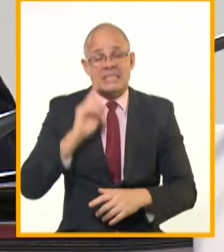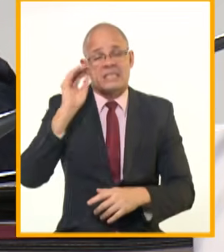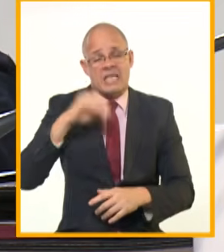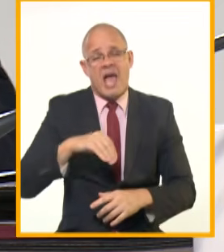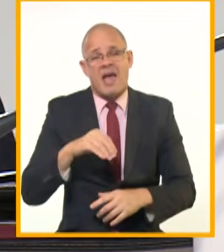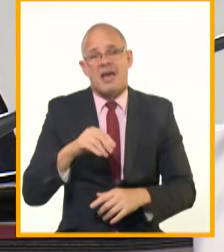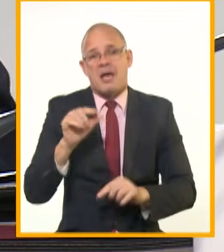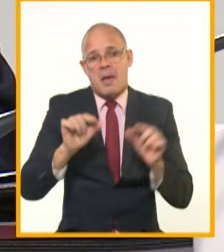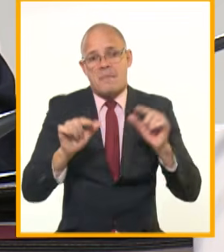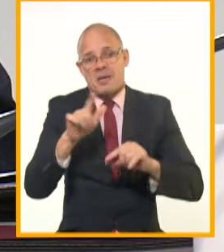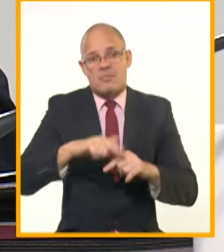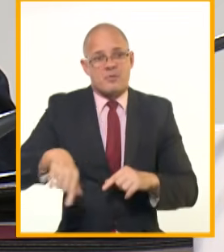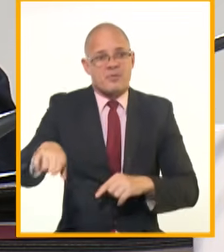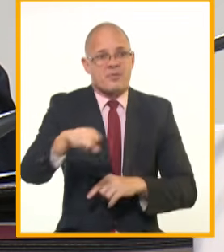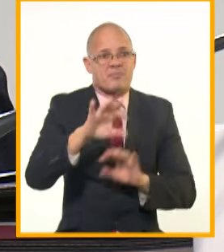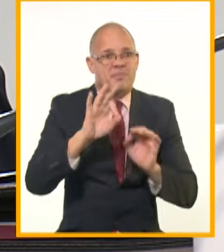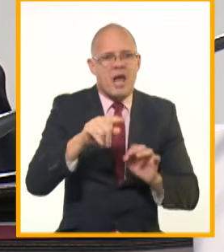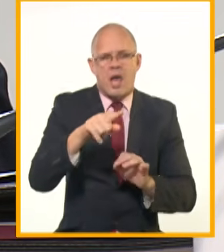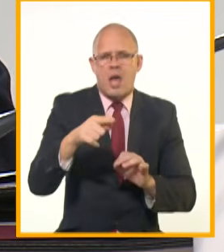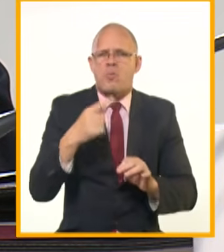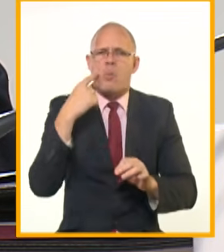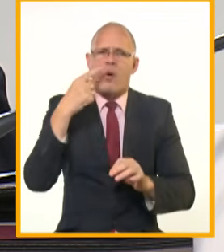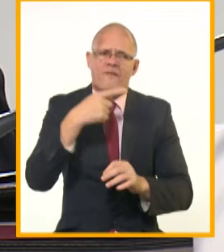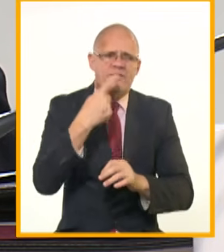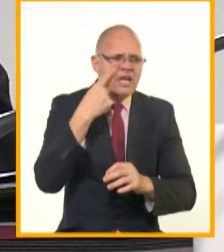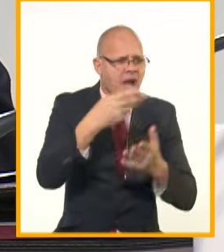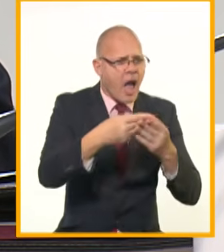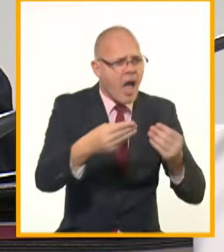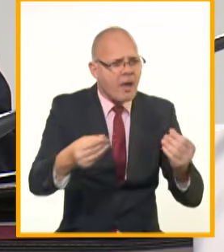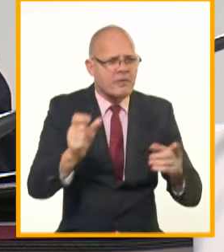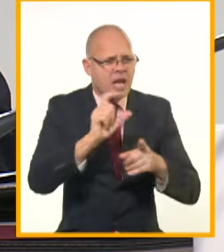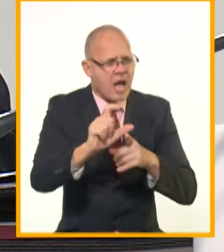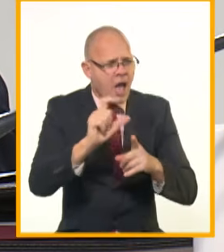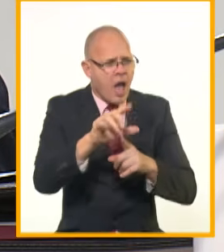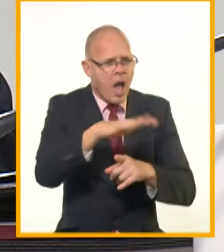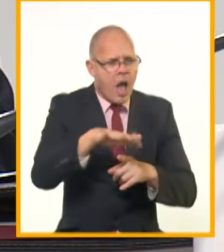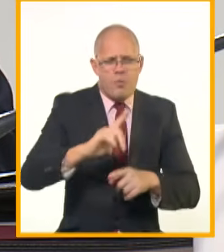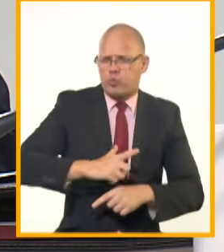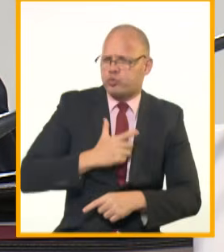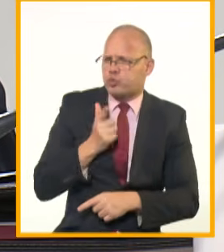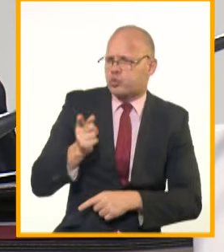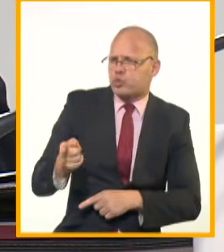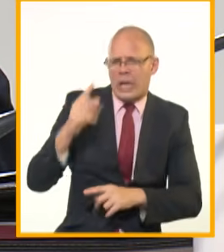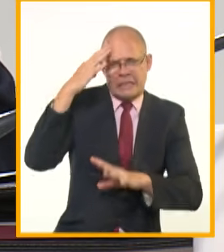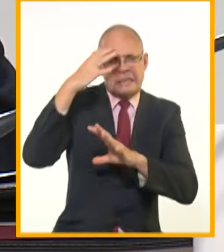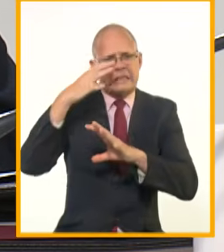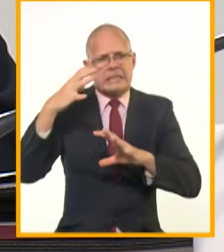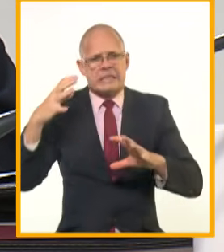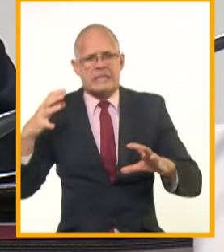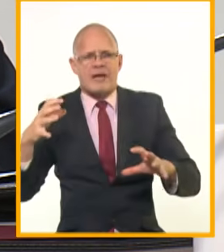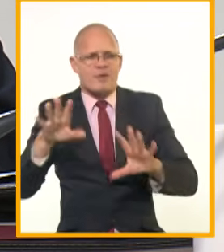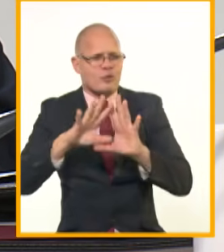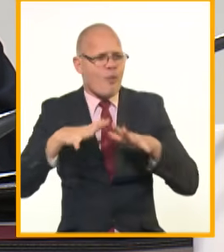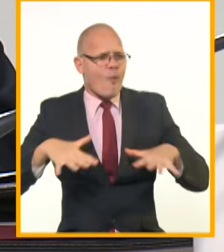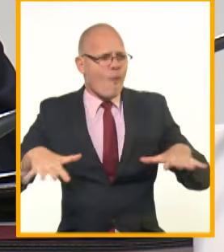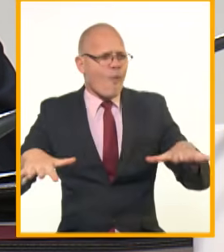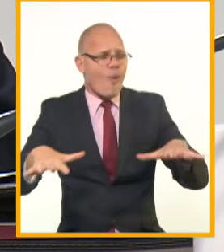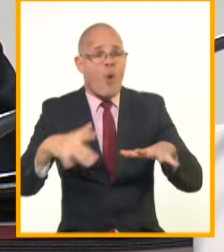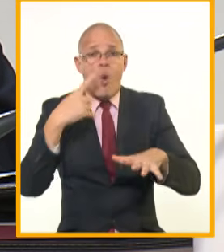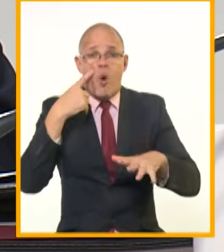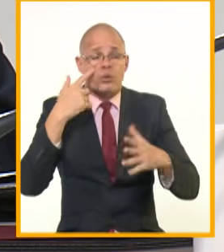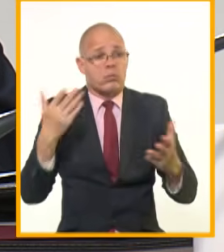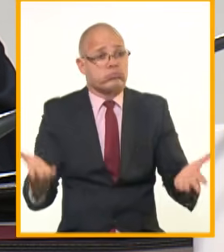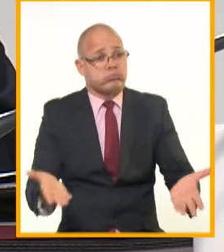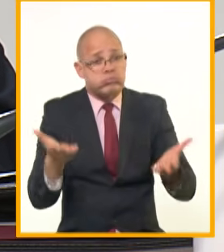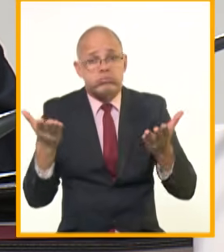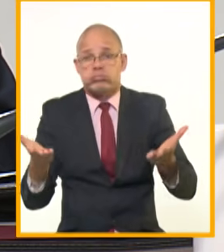tantas potencialidades agrícolas, industriales, científicas, culturales que tiene nuestro país, se está haciendo revolución todos